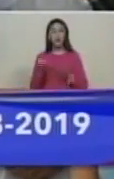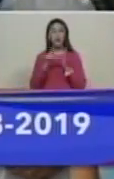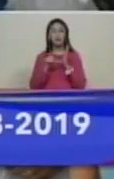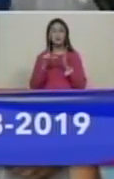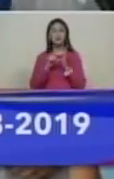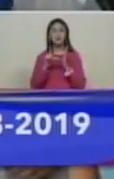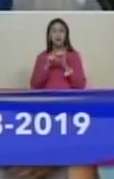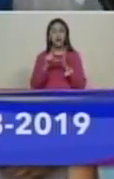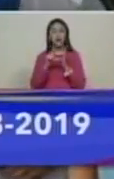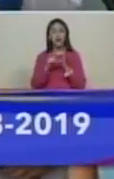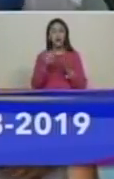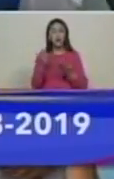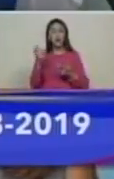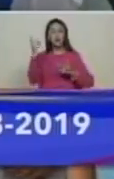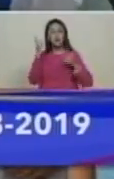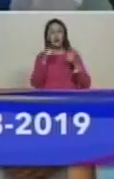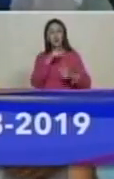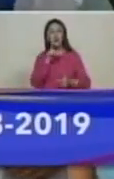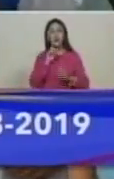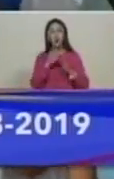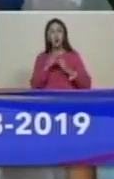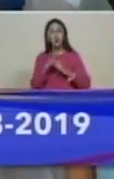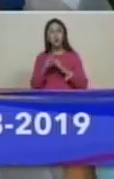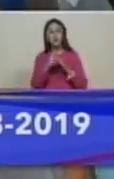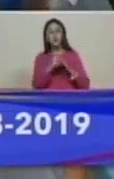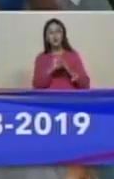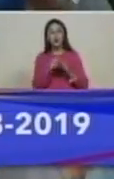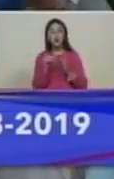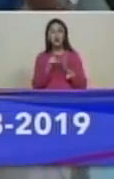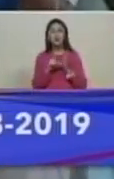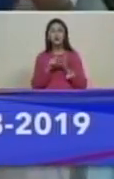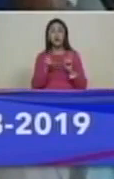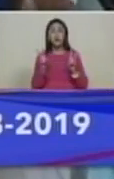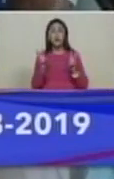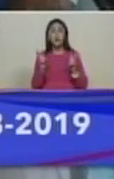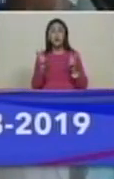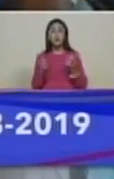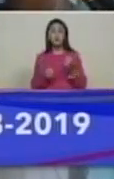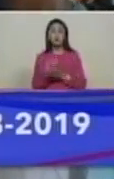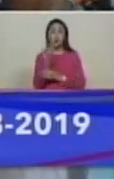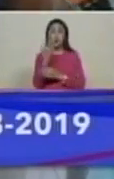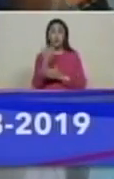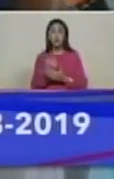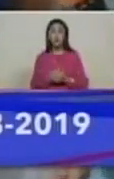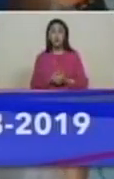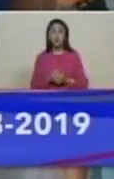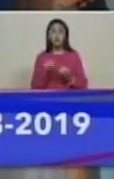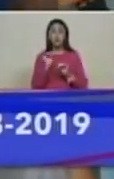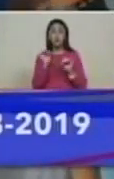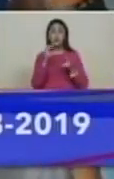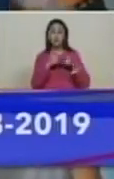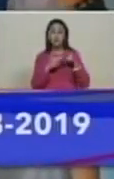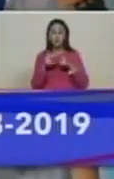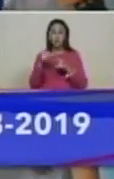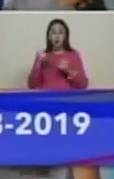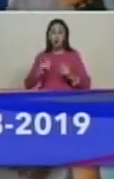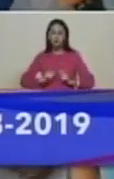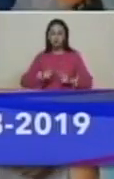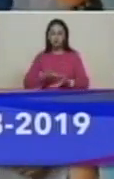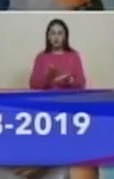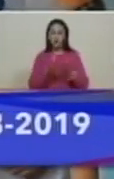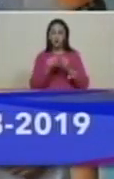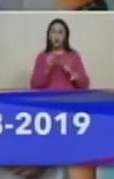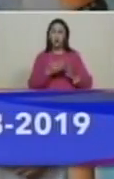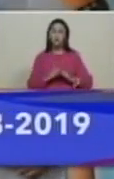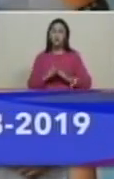Frías, como lo llamó la comunidad. Este es un liceo completamente nuevo que usted ha concluido y hoy le está entregando a la comunidad.